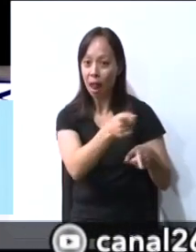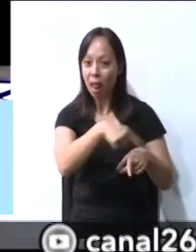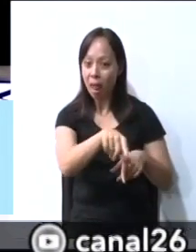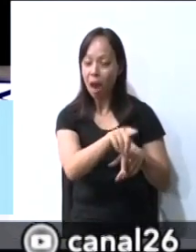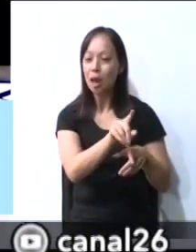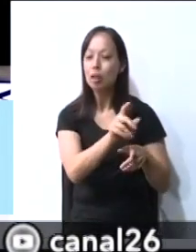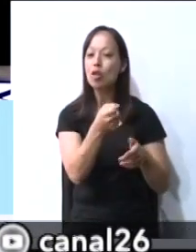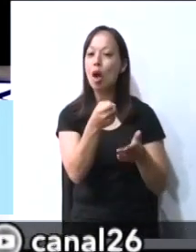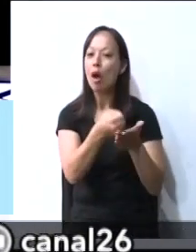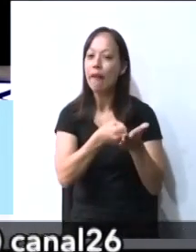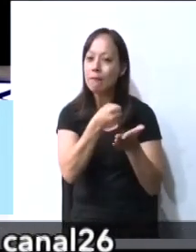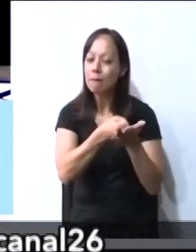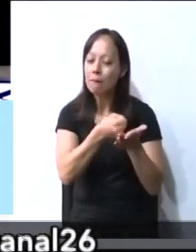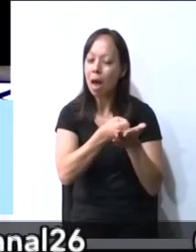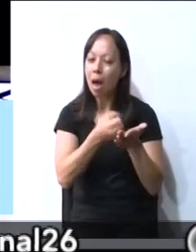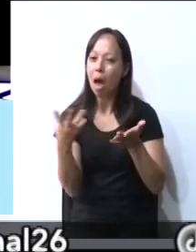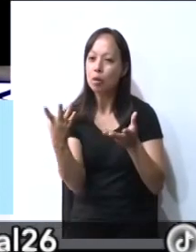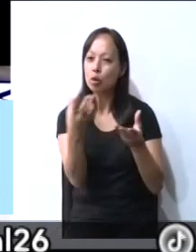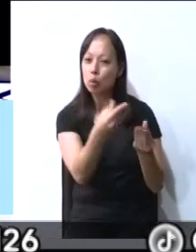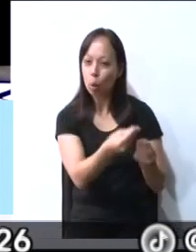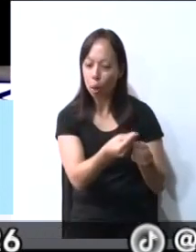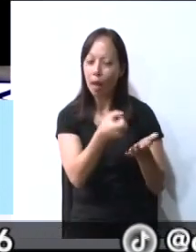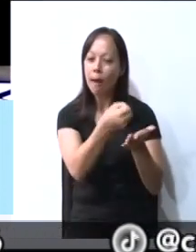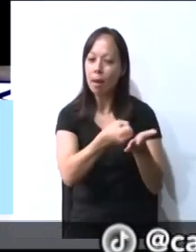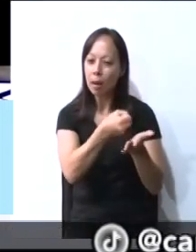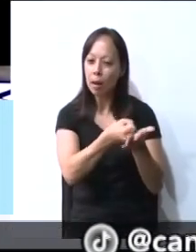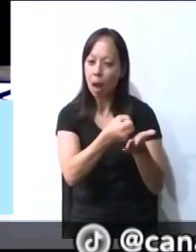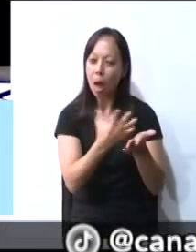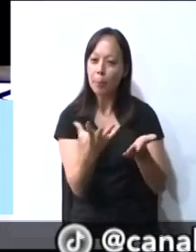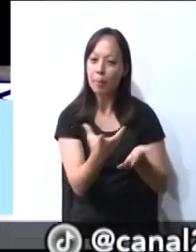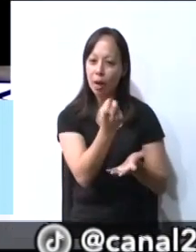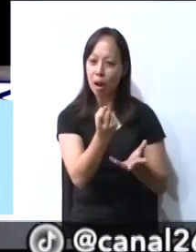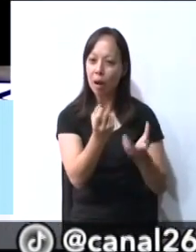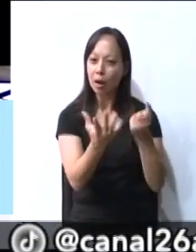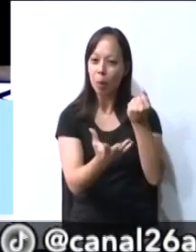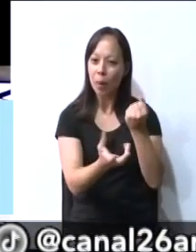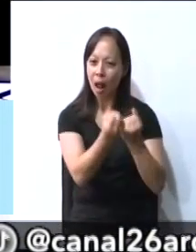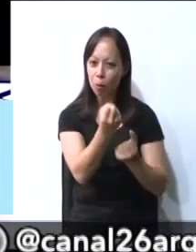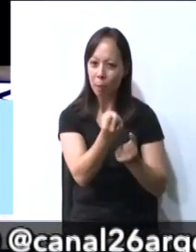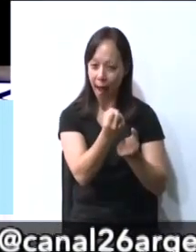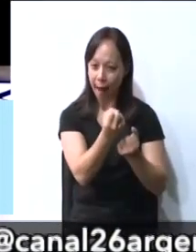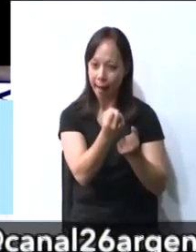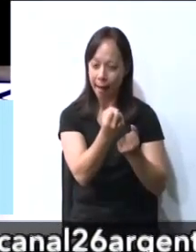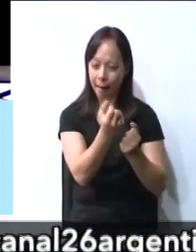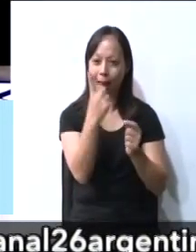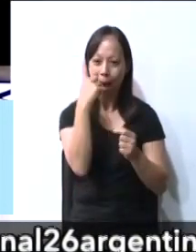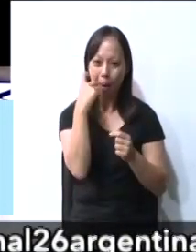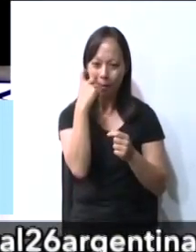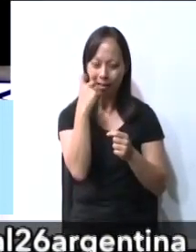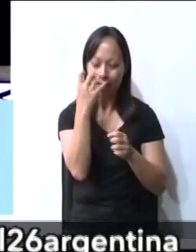revinculando y acompañándolo para que pudiera recuperar los aprendizajes perdidos. Y lo logró.